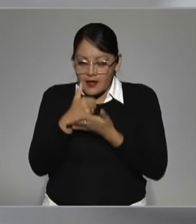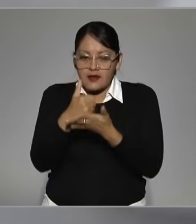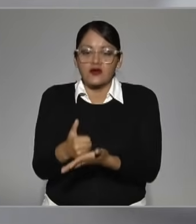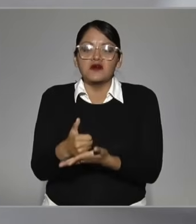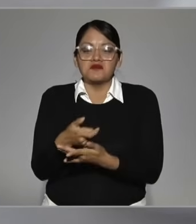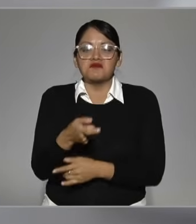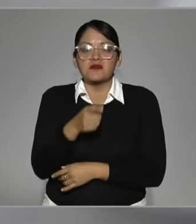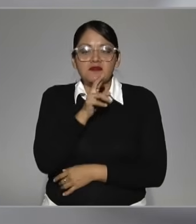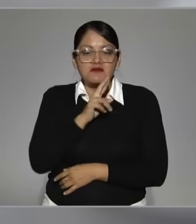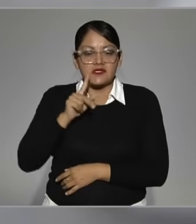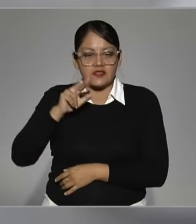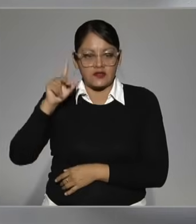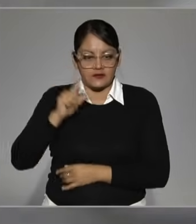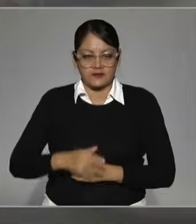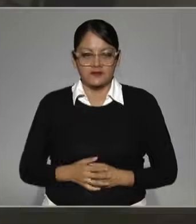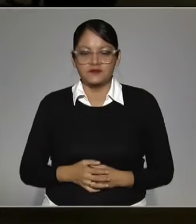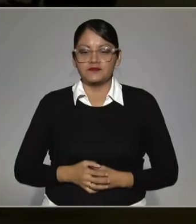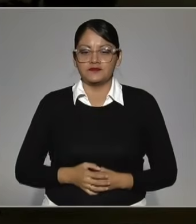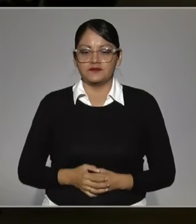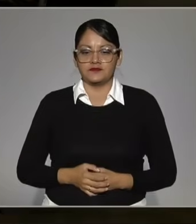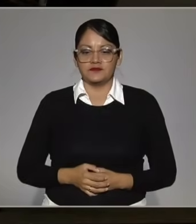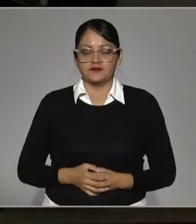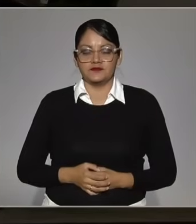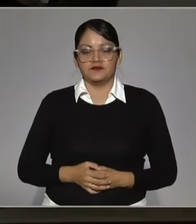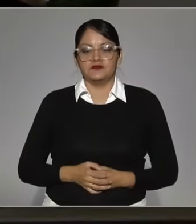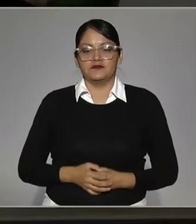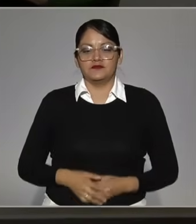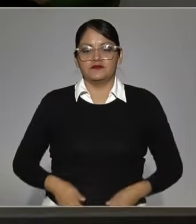mejor manera posible.